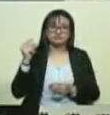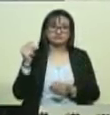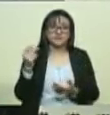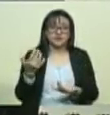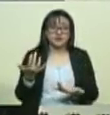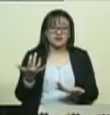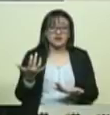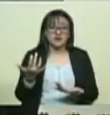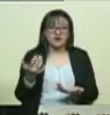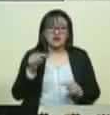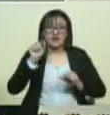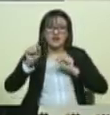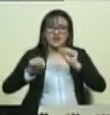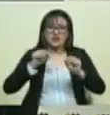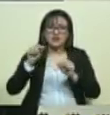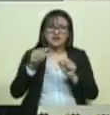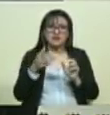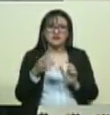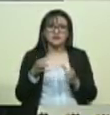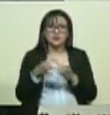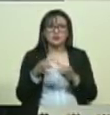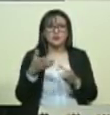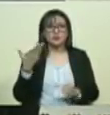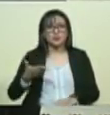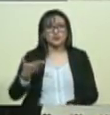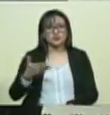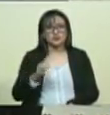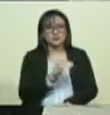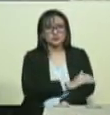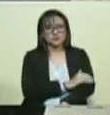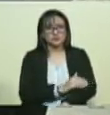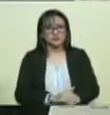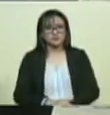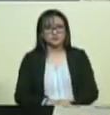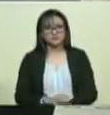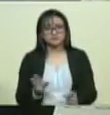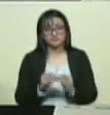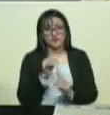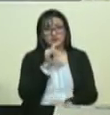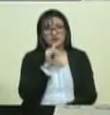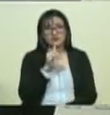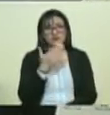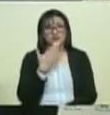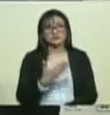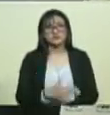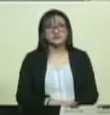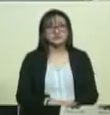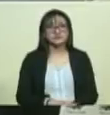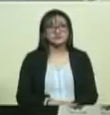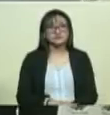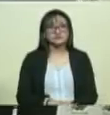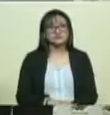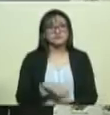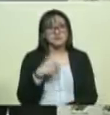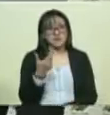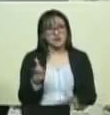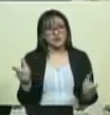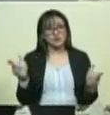serios señalamientos también por parte de un sector importante de la oposición. Gracias. Mire, diré, mañana nos vamos a reunir con